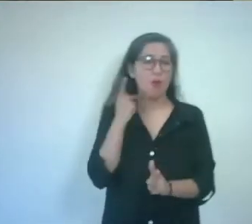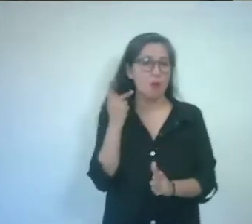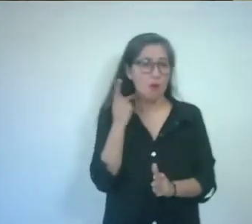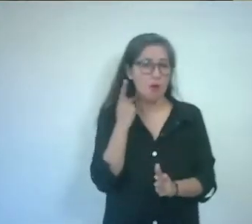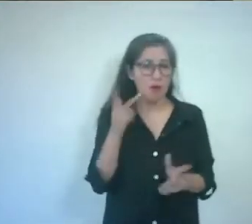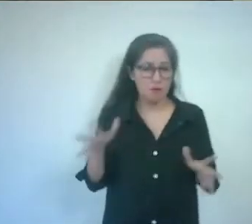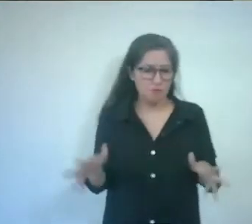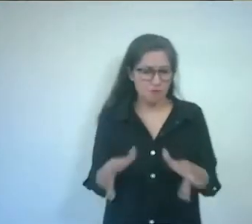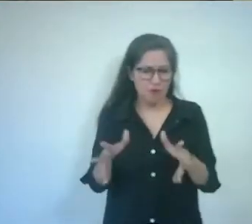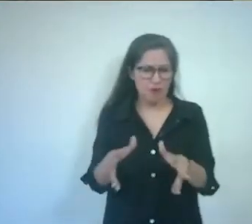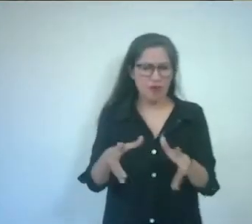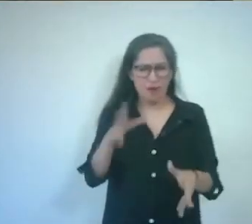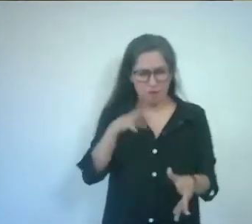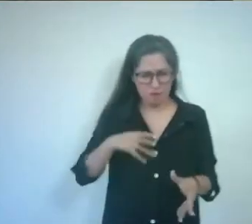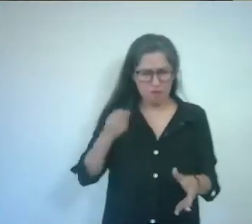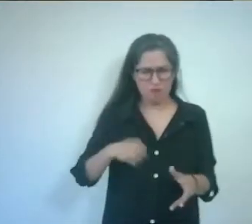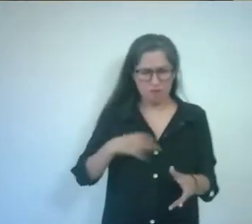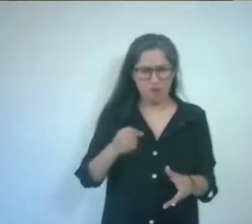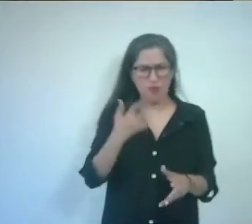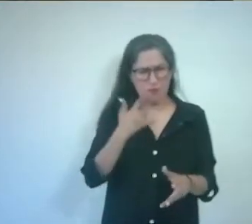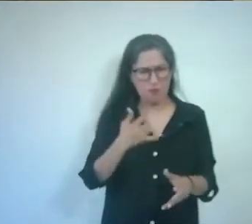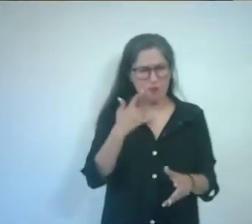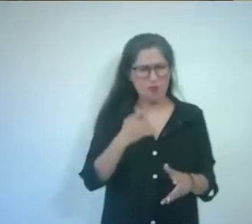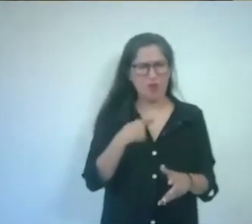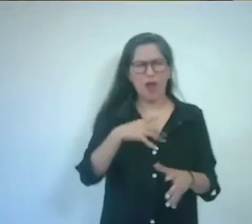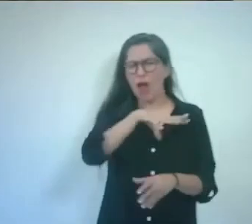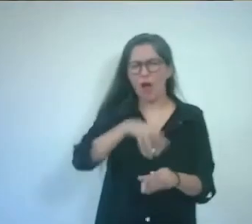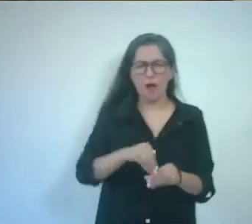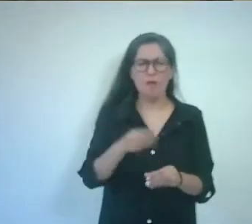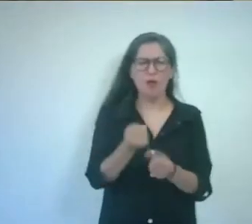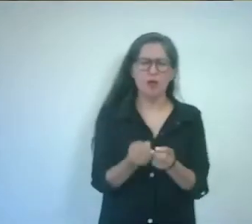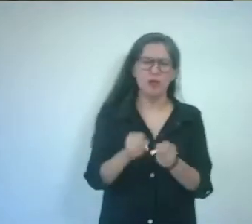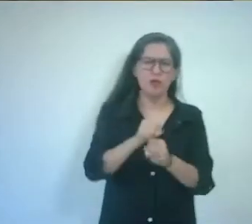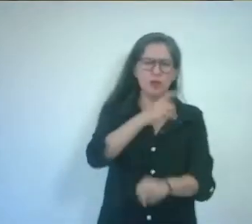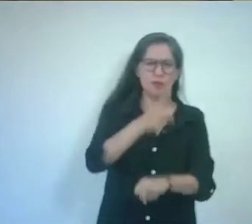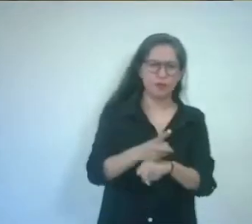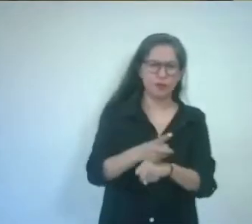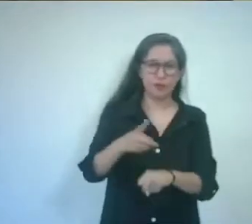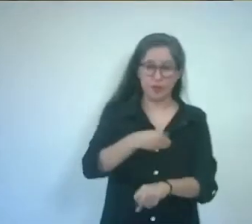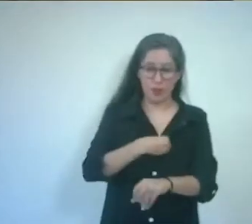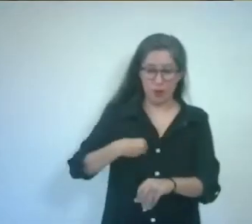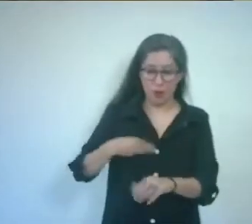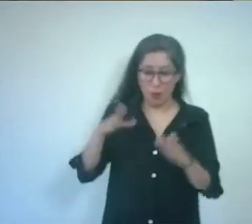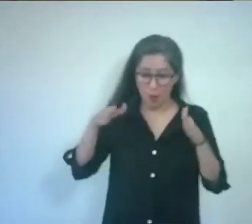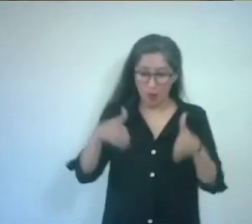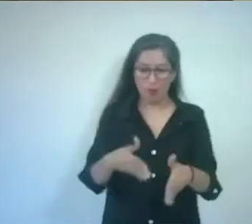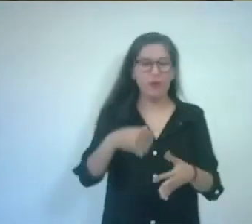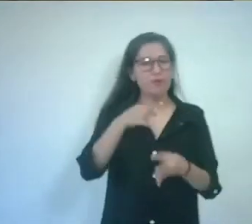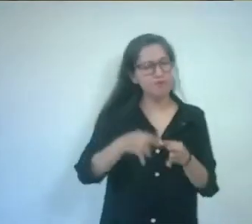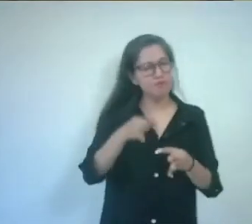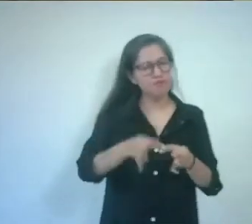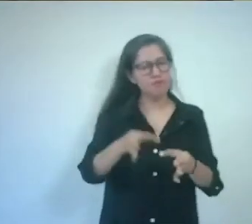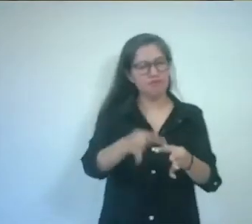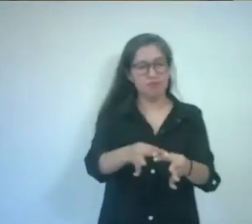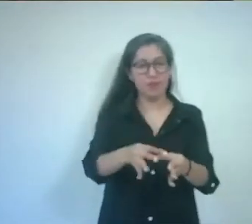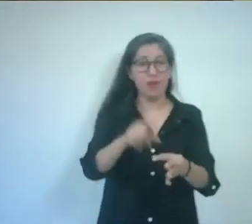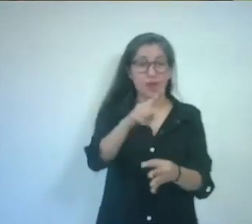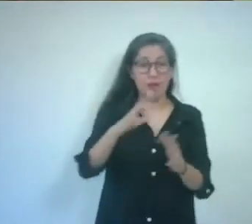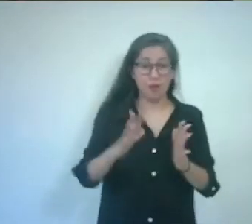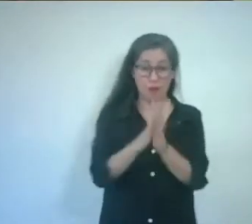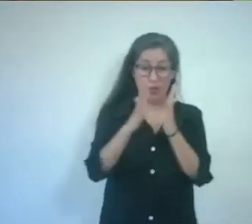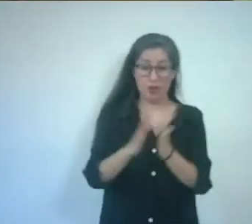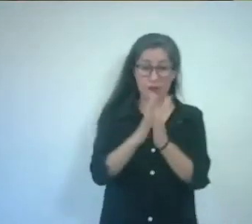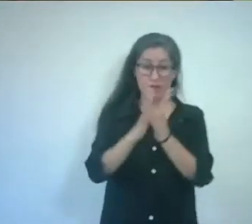a continuar esforzándose por representar cabalmente a nuestra sociedad y que su compromiso sea una constante. La democracia